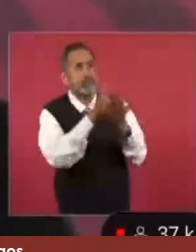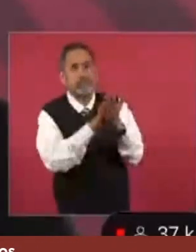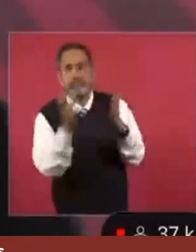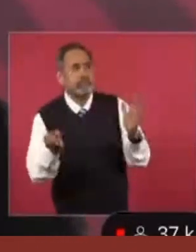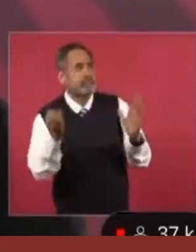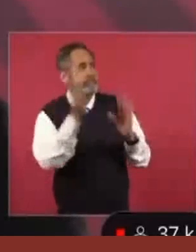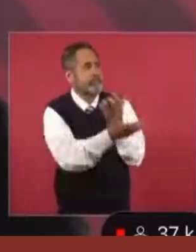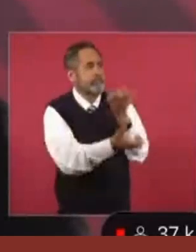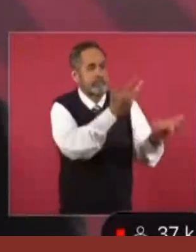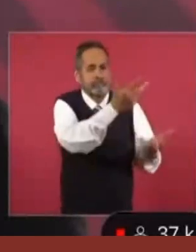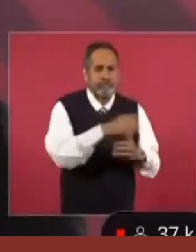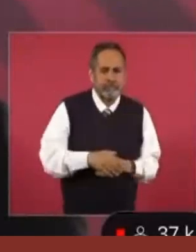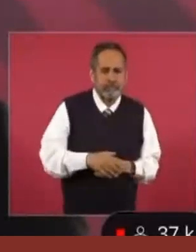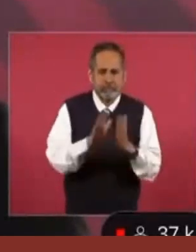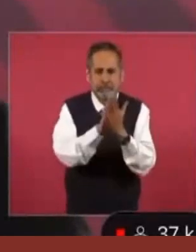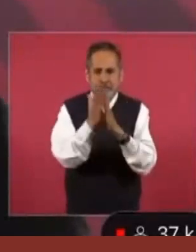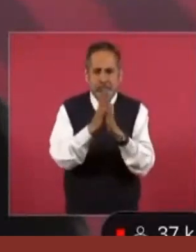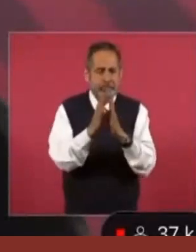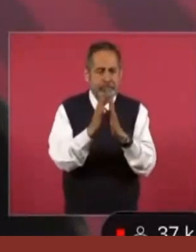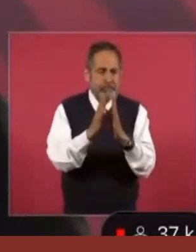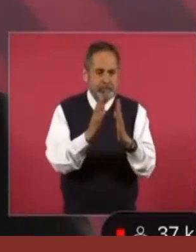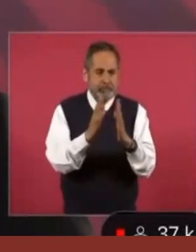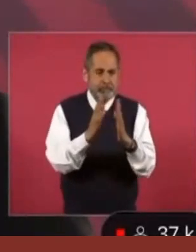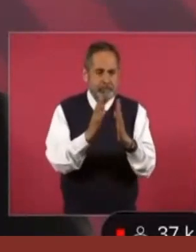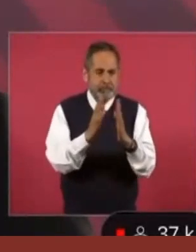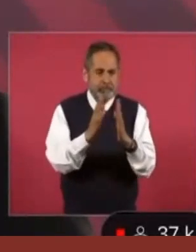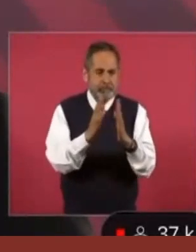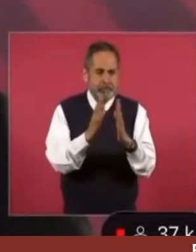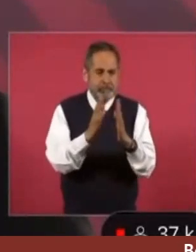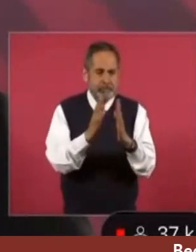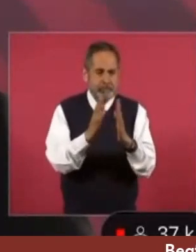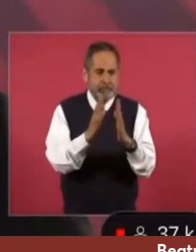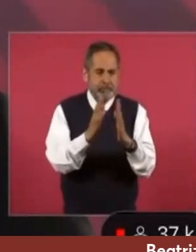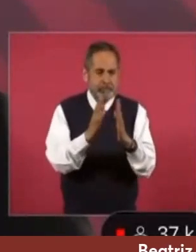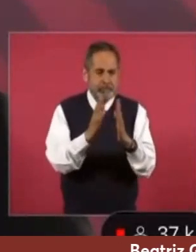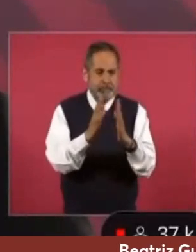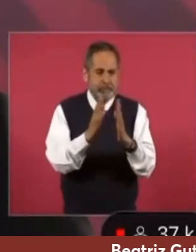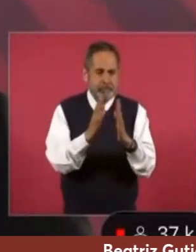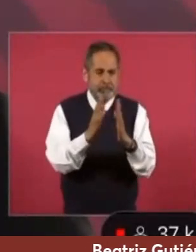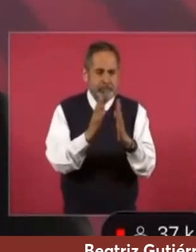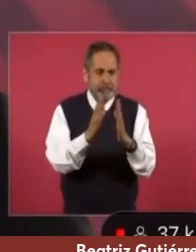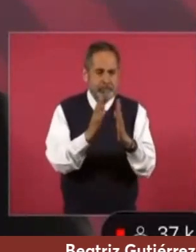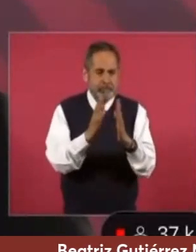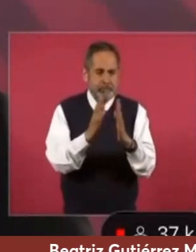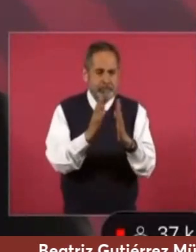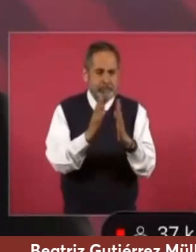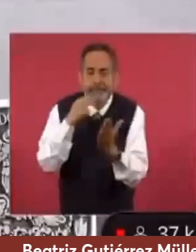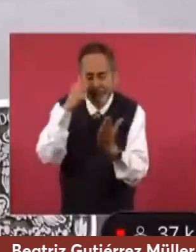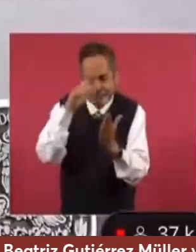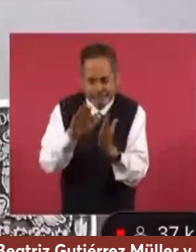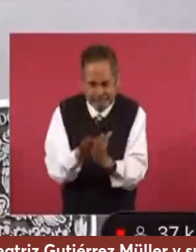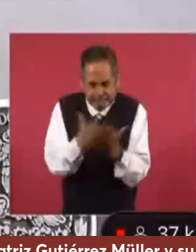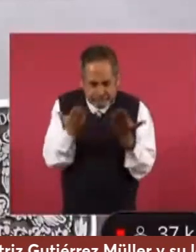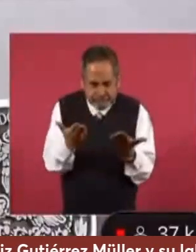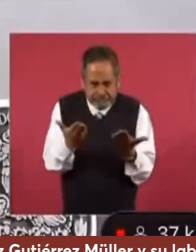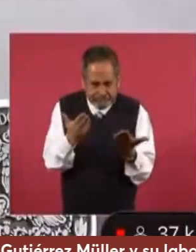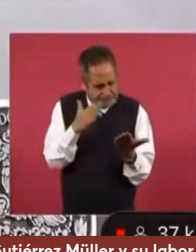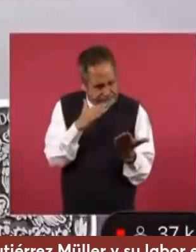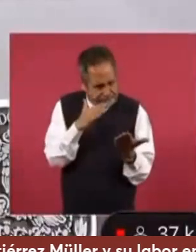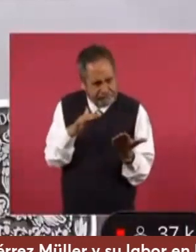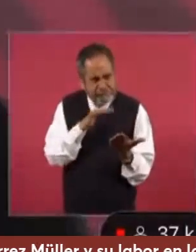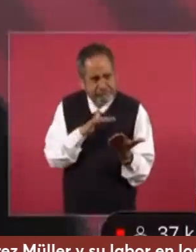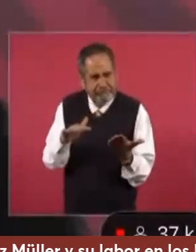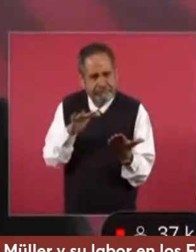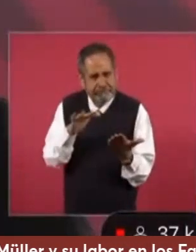para detener el frutero. Los libros son para ser leídos y no solo eso, son para